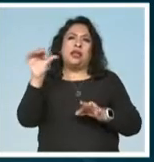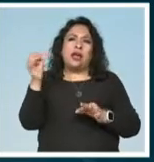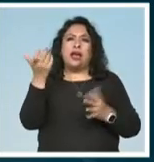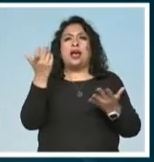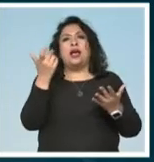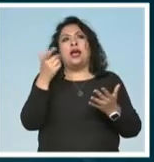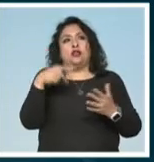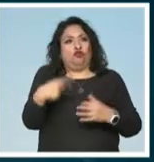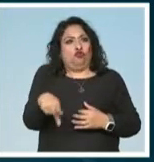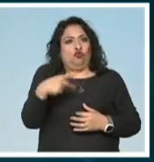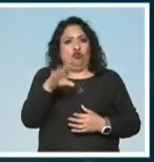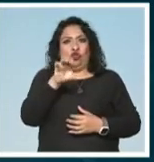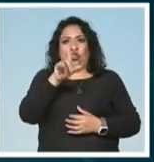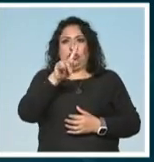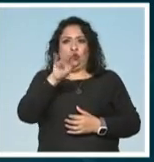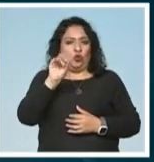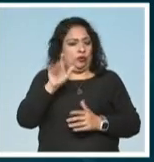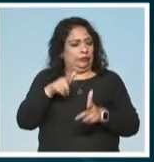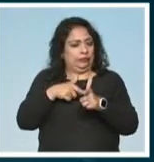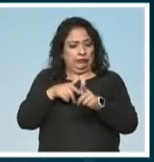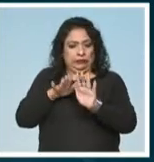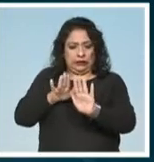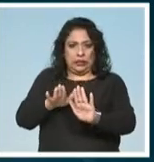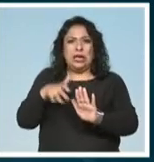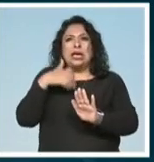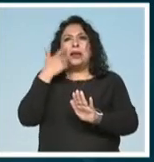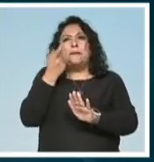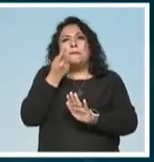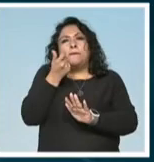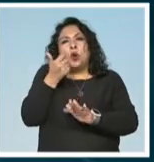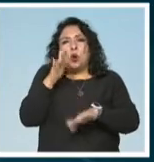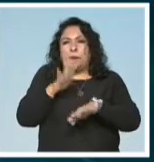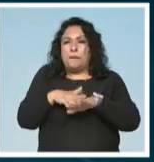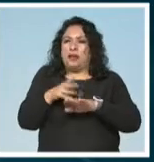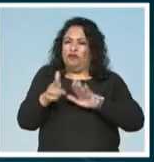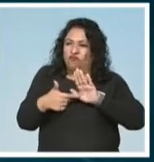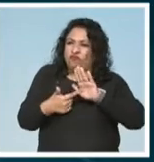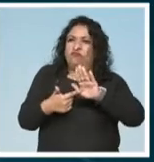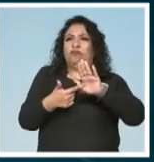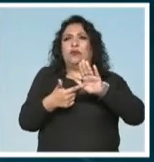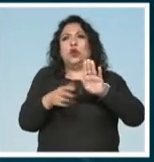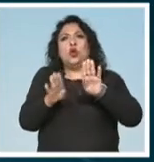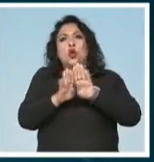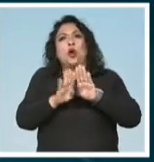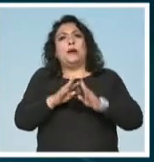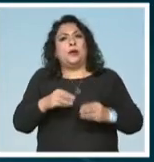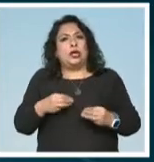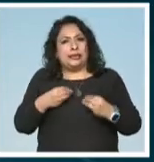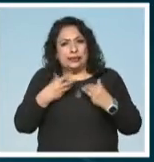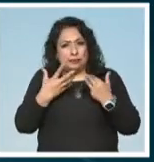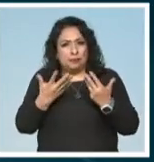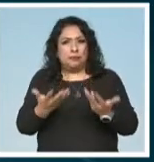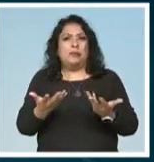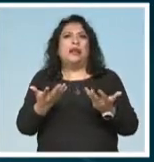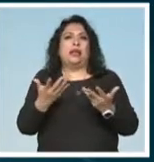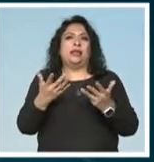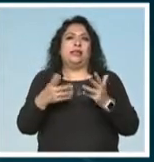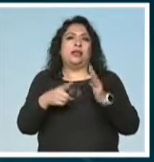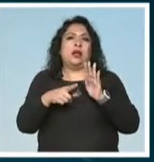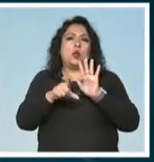de los estudios, no nos salimos de ahí. Nada más queremos ser un poco más contundentes en cómo se expresa el